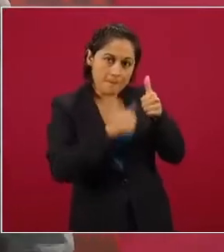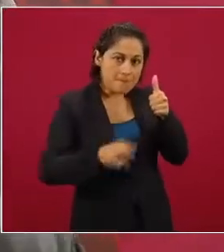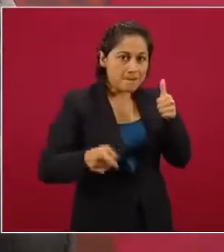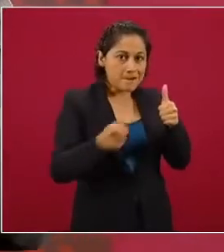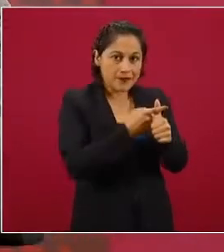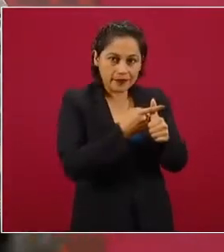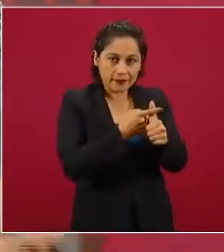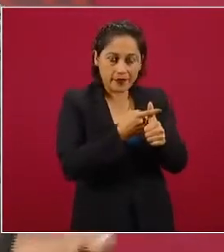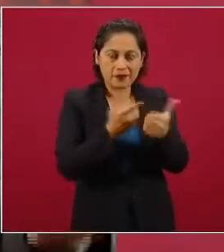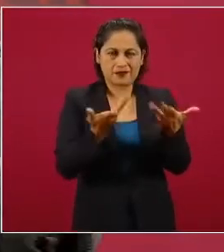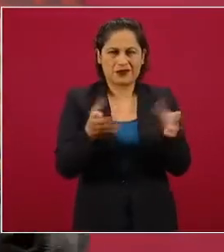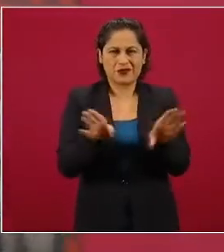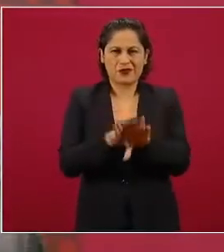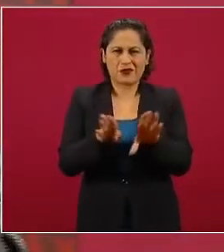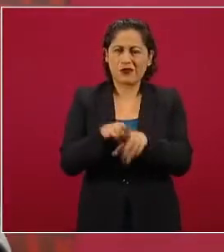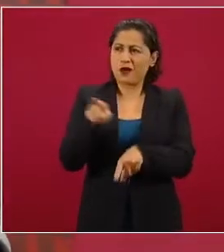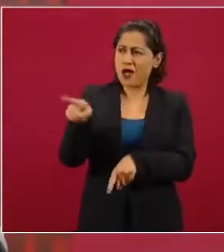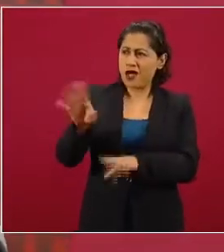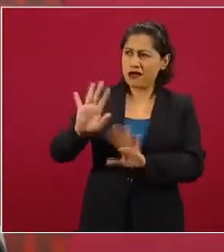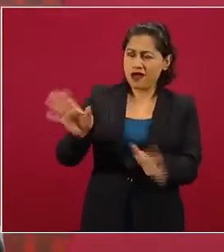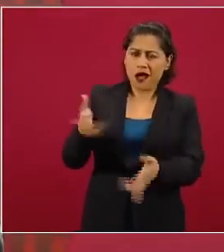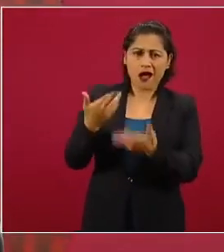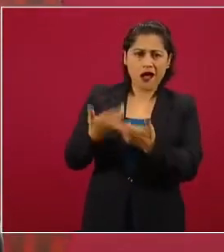a los que ya tienen